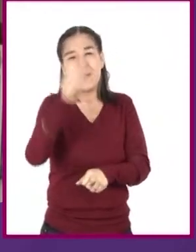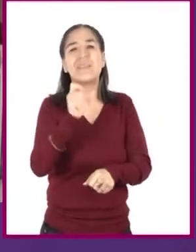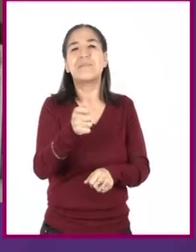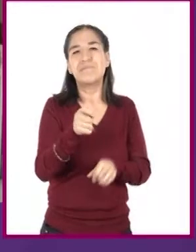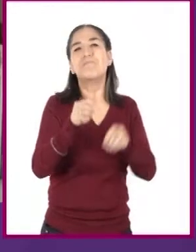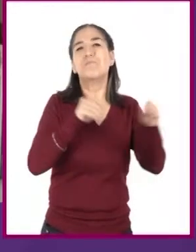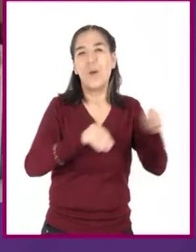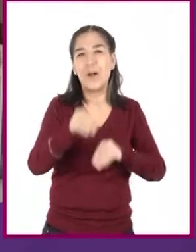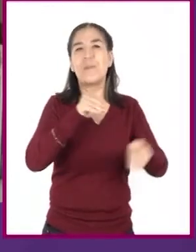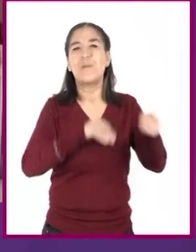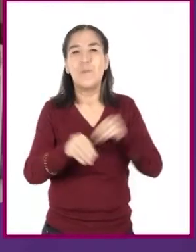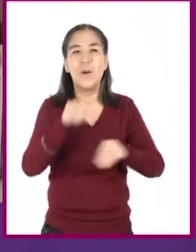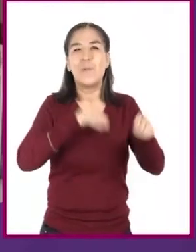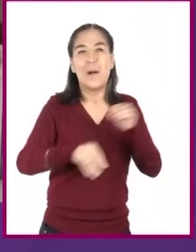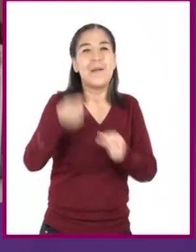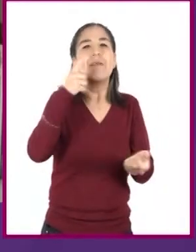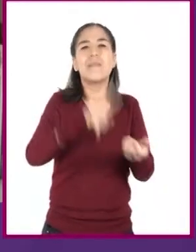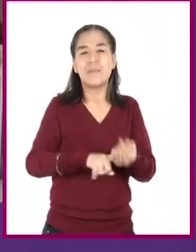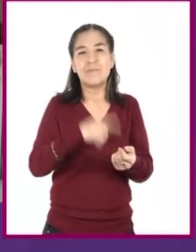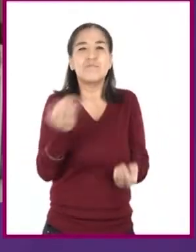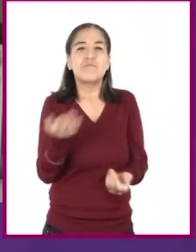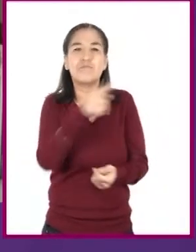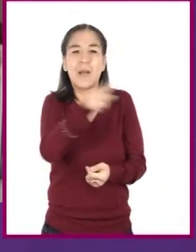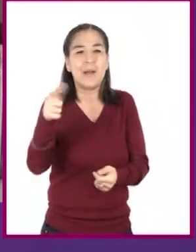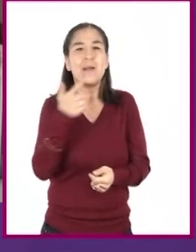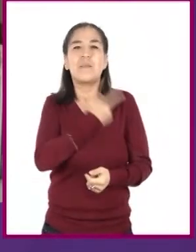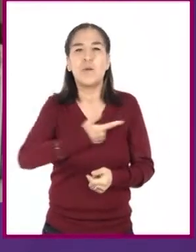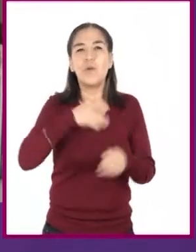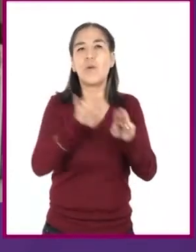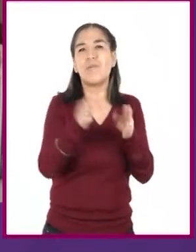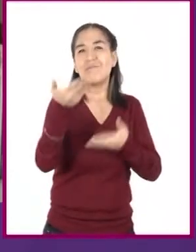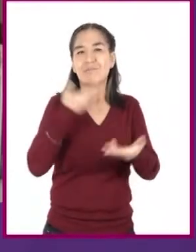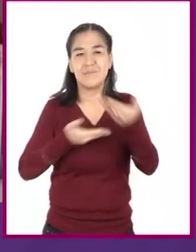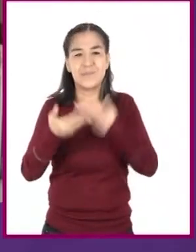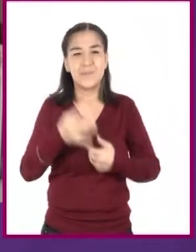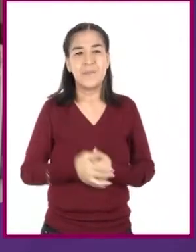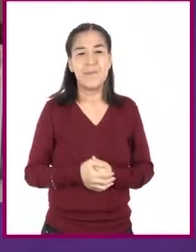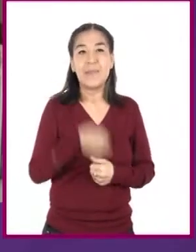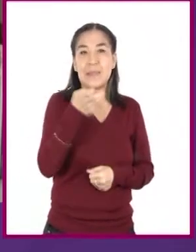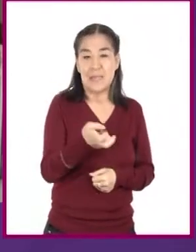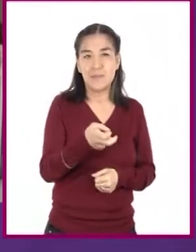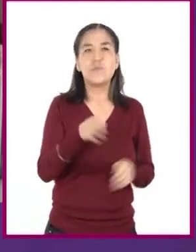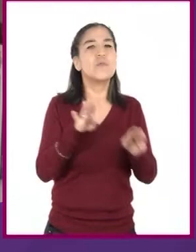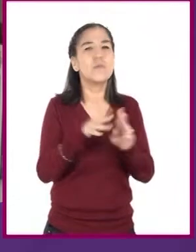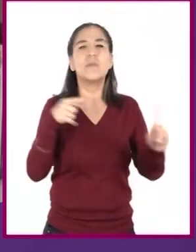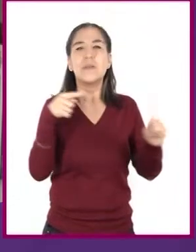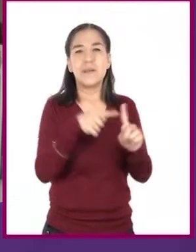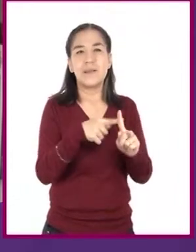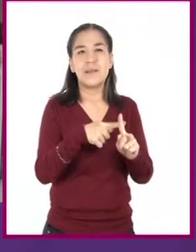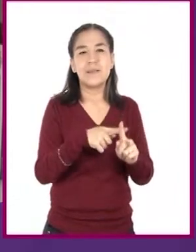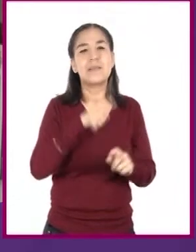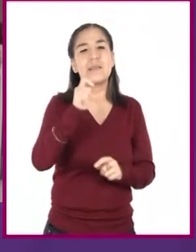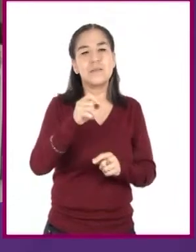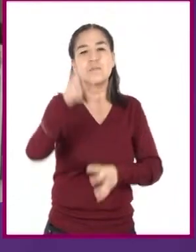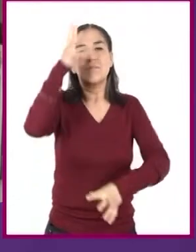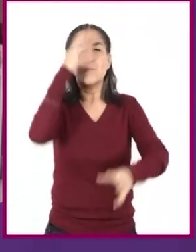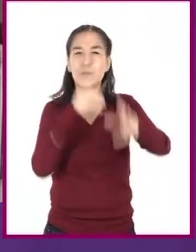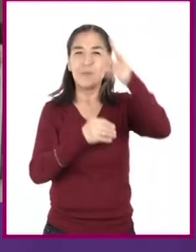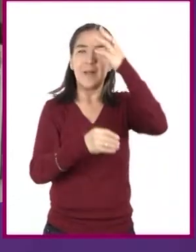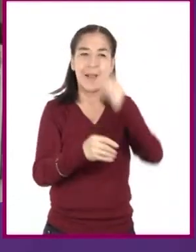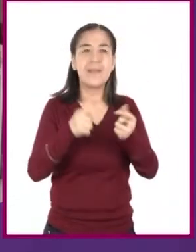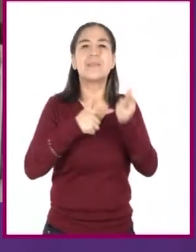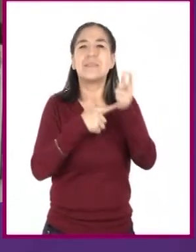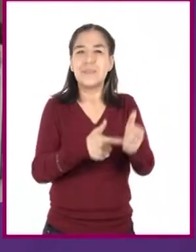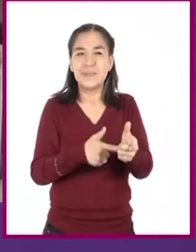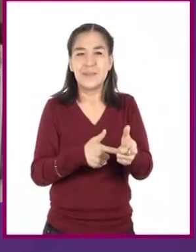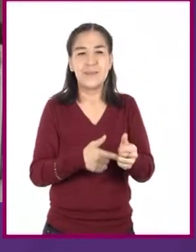movemos dentro de nuestras posibilidades de socialización. Y en este circuito vamos reaprendiendo y